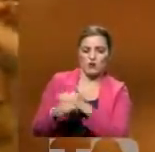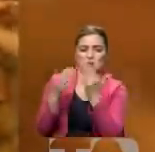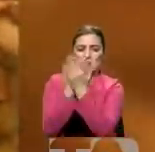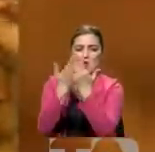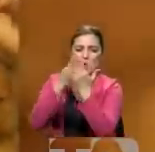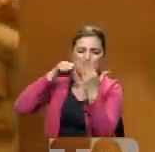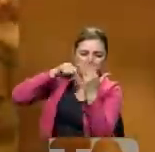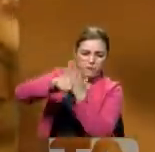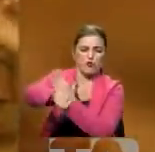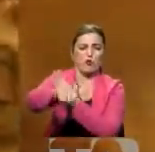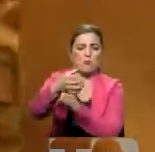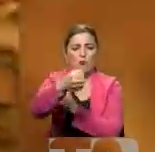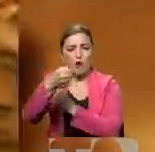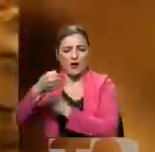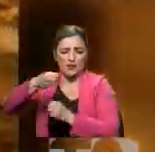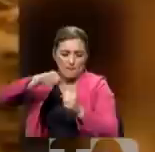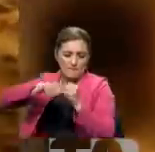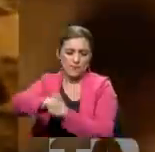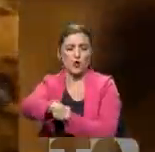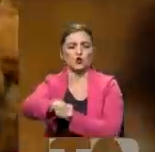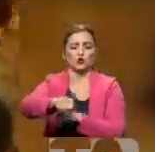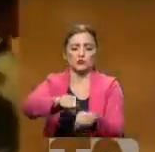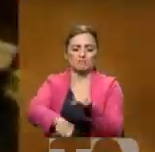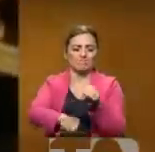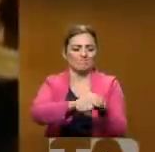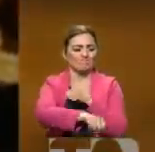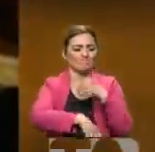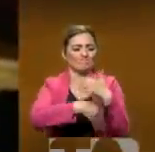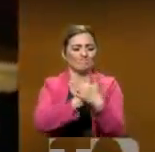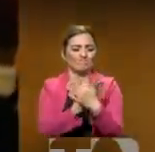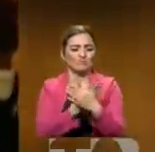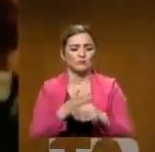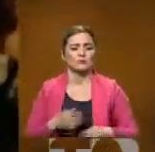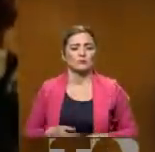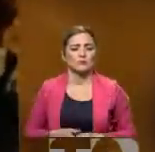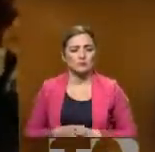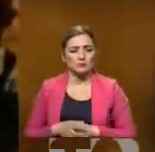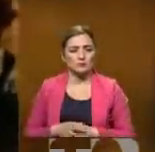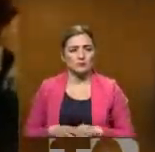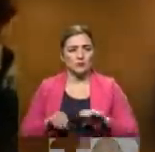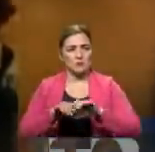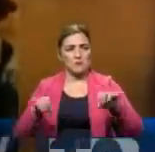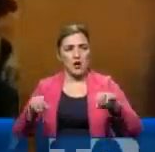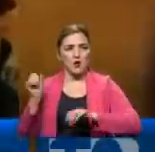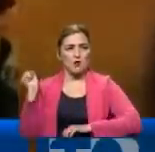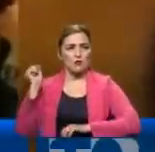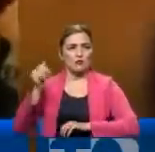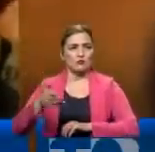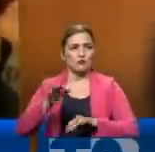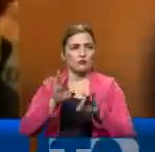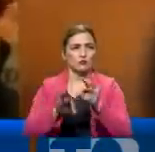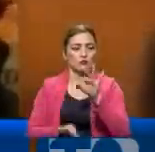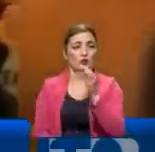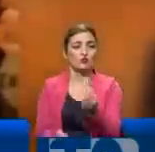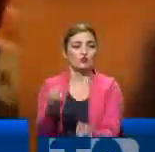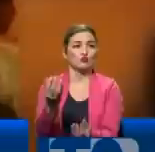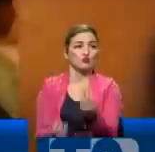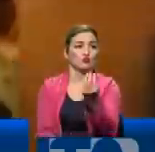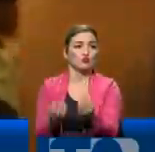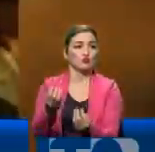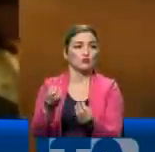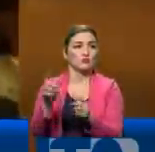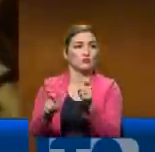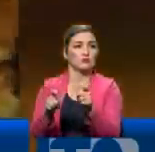los vidrios, puertas y destrozaron las instalaciones de la UPC. Con palos y prendieron fuego dentro del lugar, los